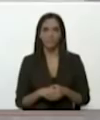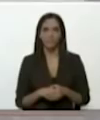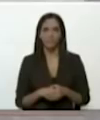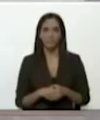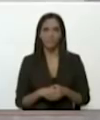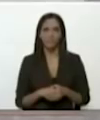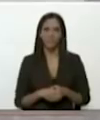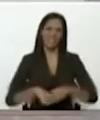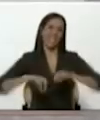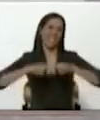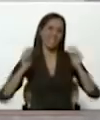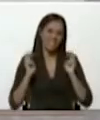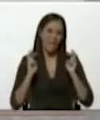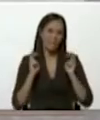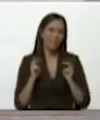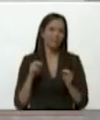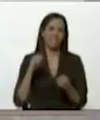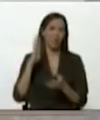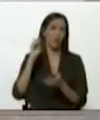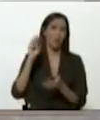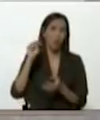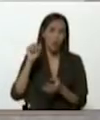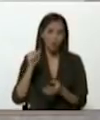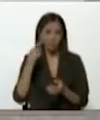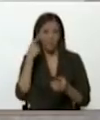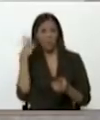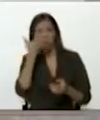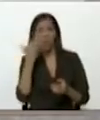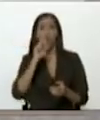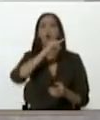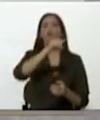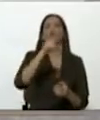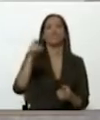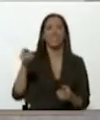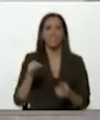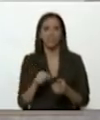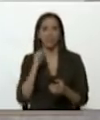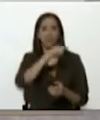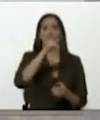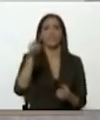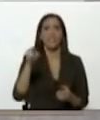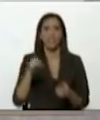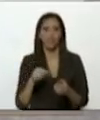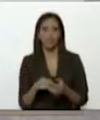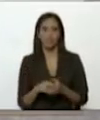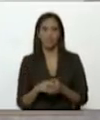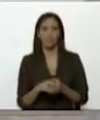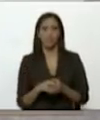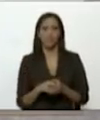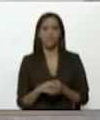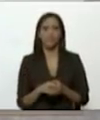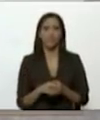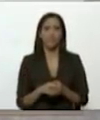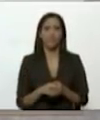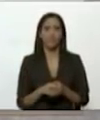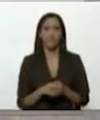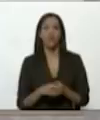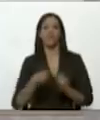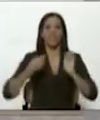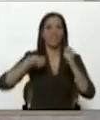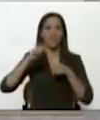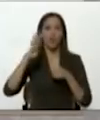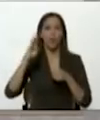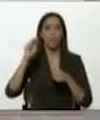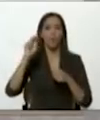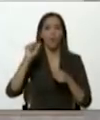El tema de los bonos. Mire cómo están enredados. Ustedes, los que compraron, los que vendieron los bonos y